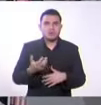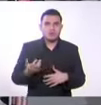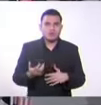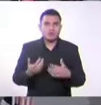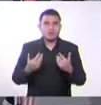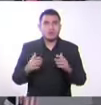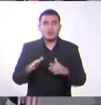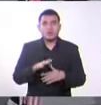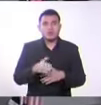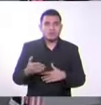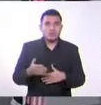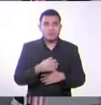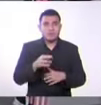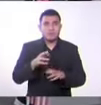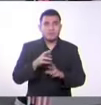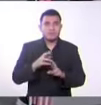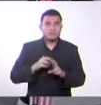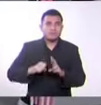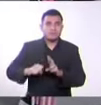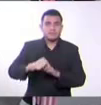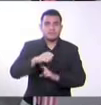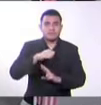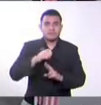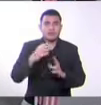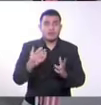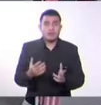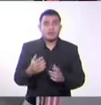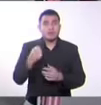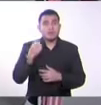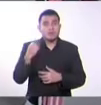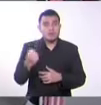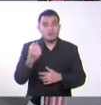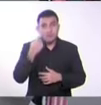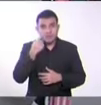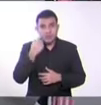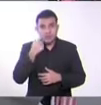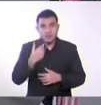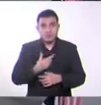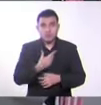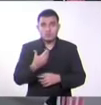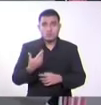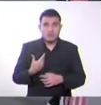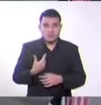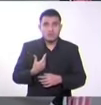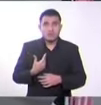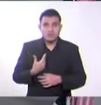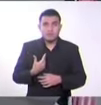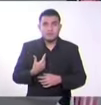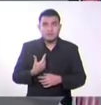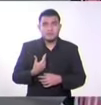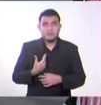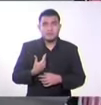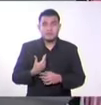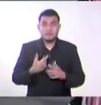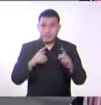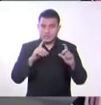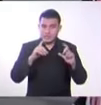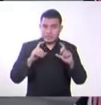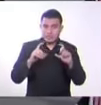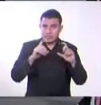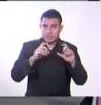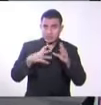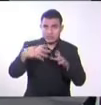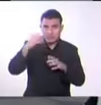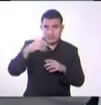el internet, las redes sociales, es importante cuidar nuestra imagen. Amiguito y amiguita, todo lo que publiques, tienes que tener